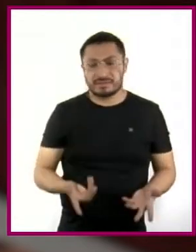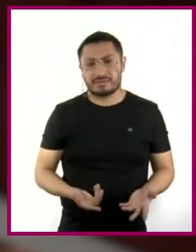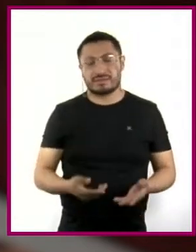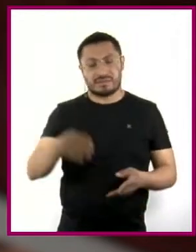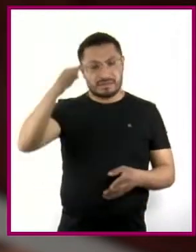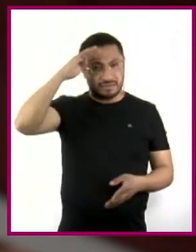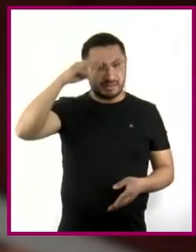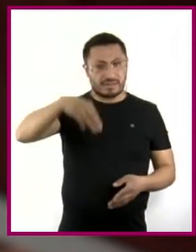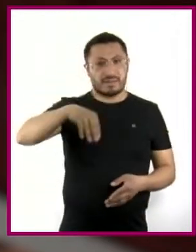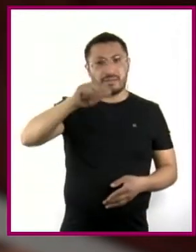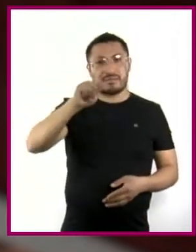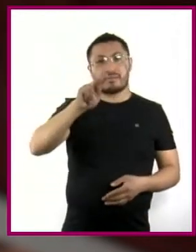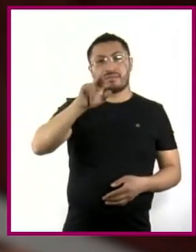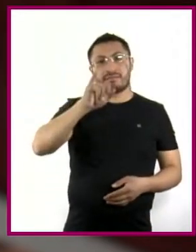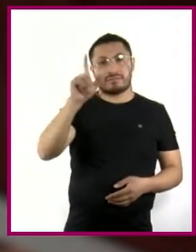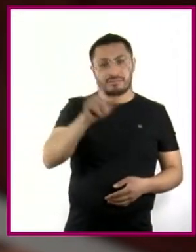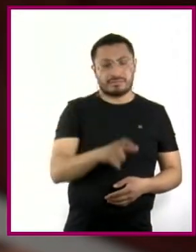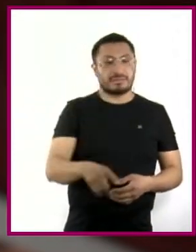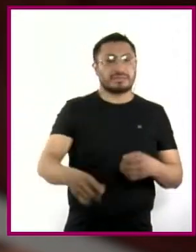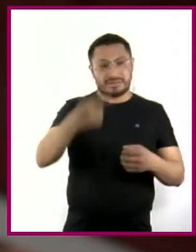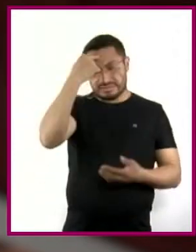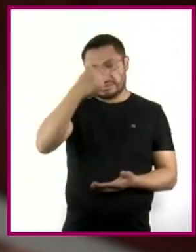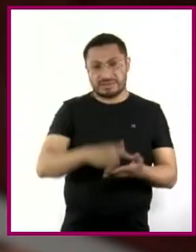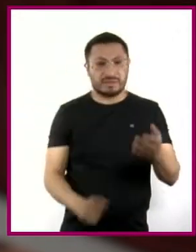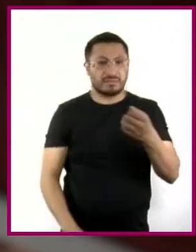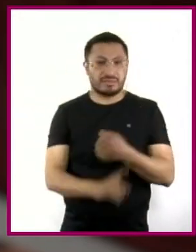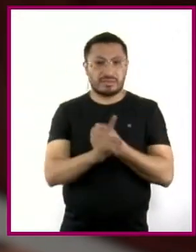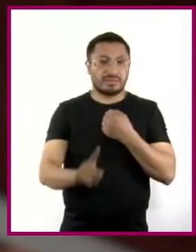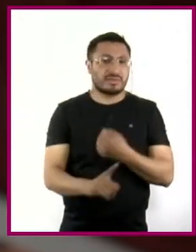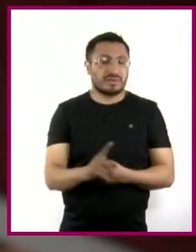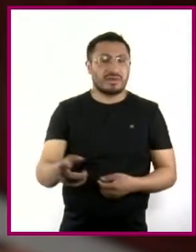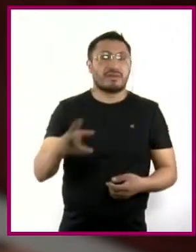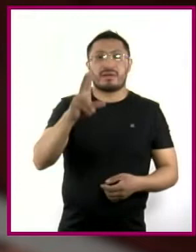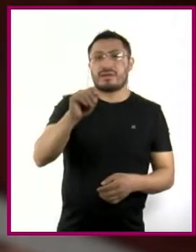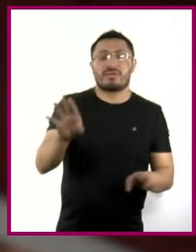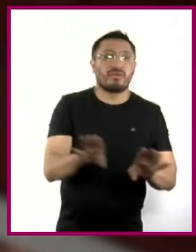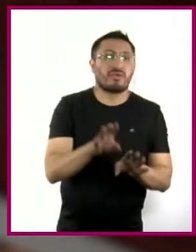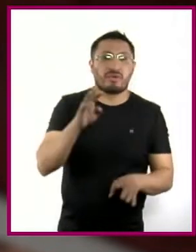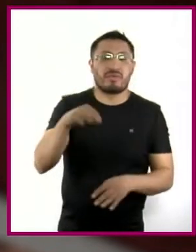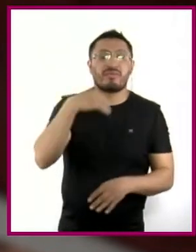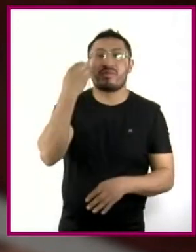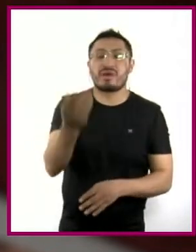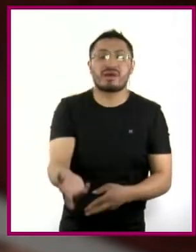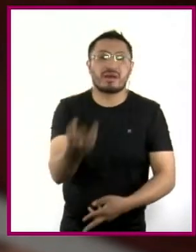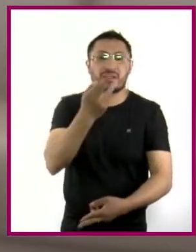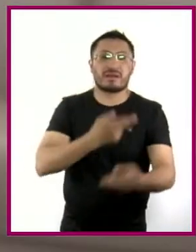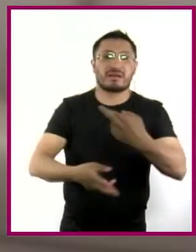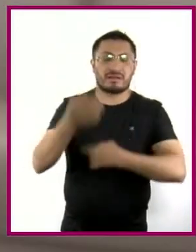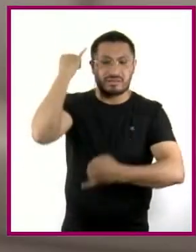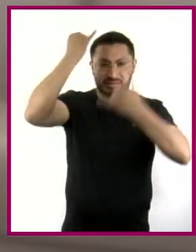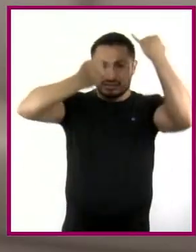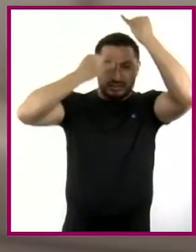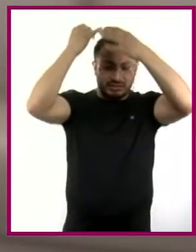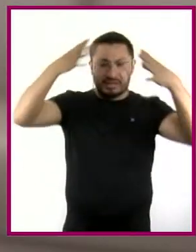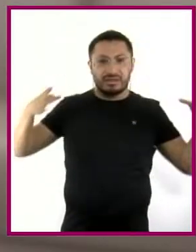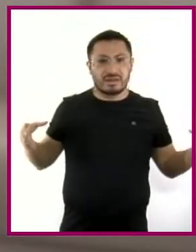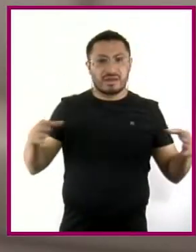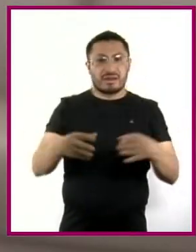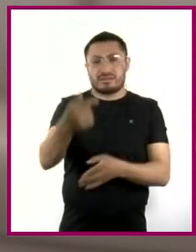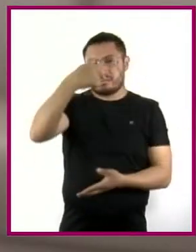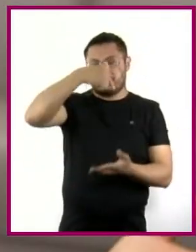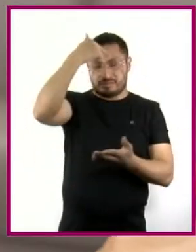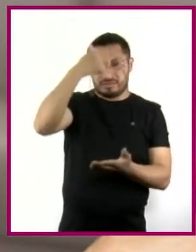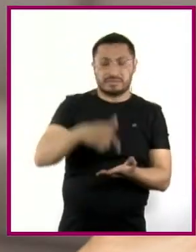en lo de Matrix, creo que el problema del personaje que decíamos no es que quiera regresar a la ilusión colectiva. Estoy de